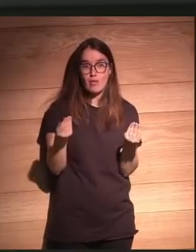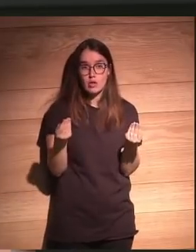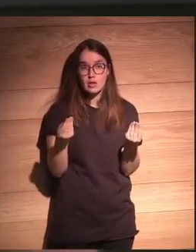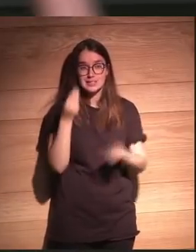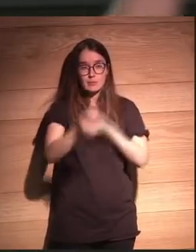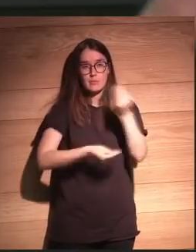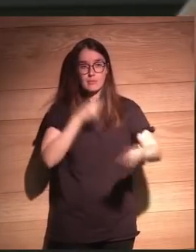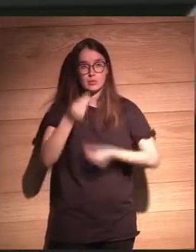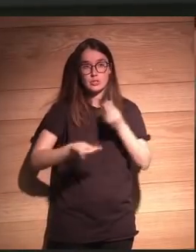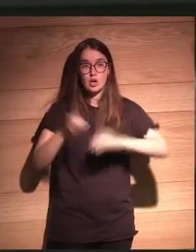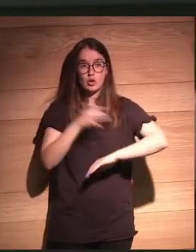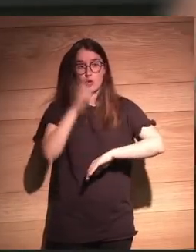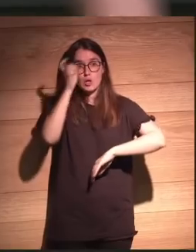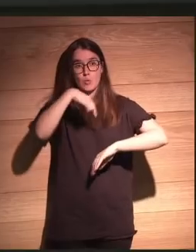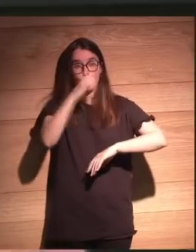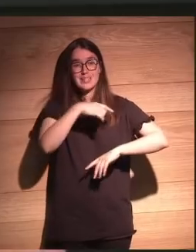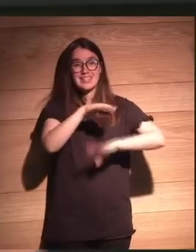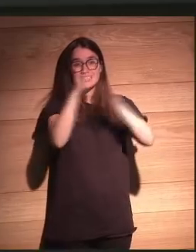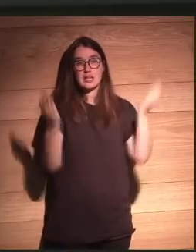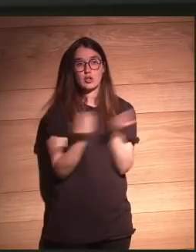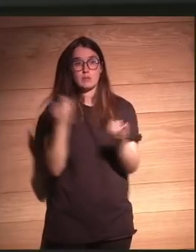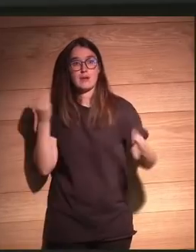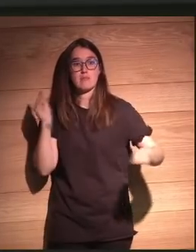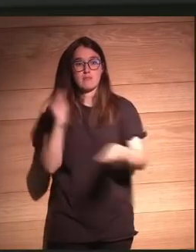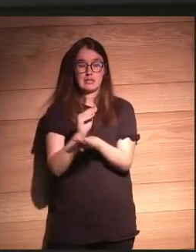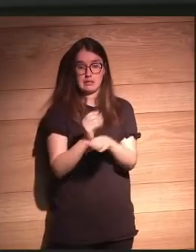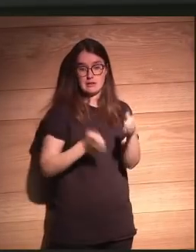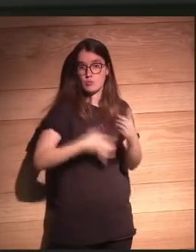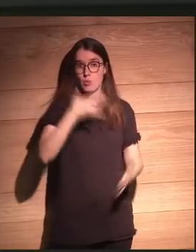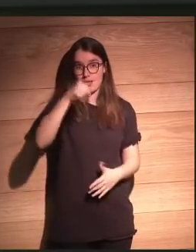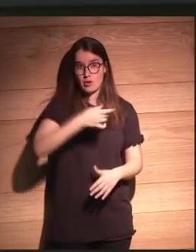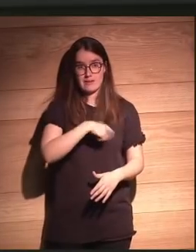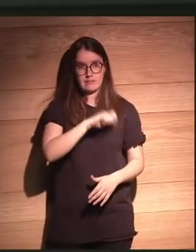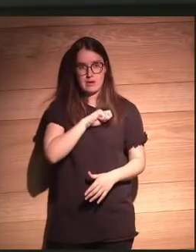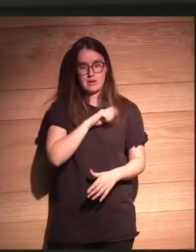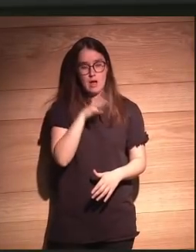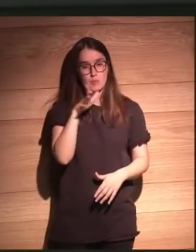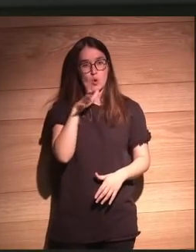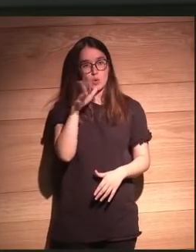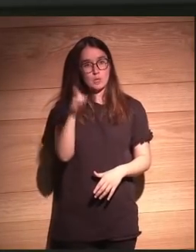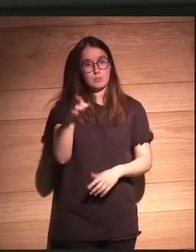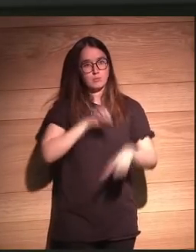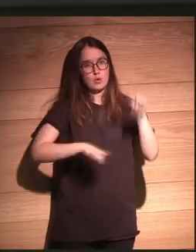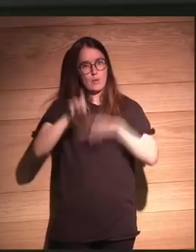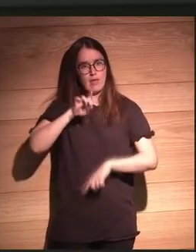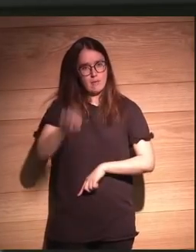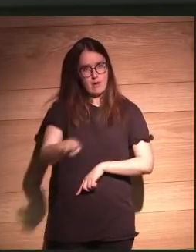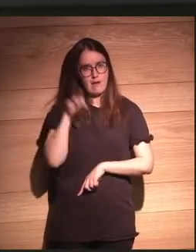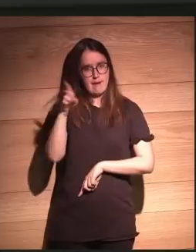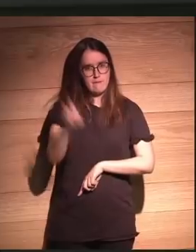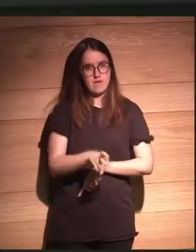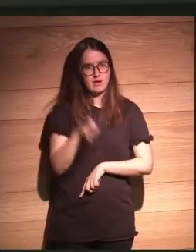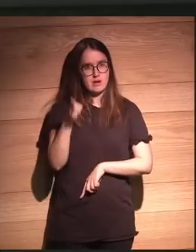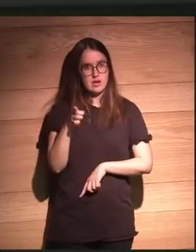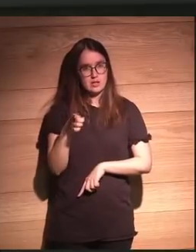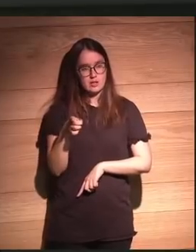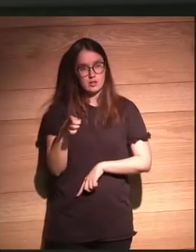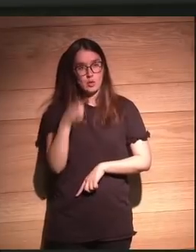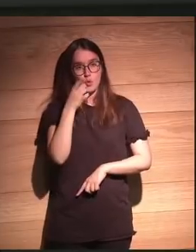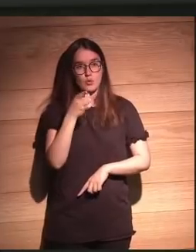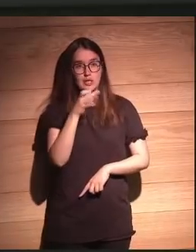iban a utilizar los fondos buitres internacionales para invertir en el inmobiliario en España, y han sido la causa principal de esta burbuja. No se crea ni una